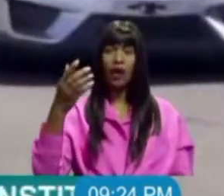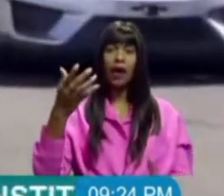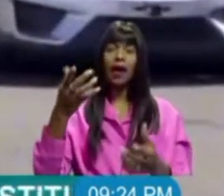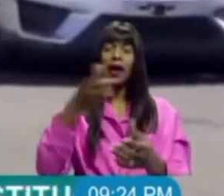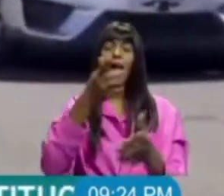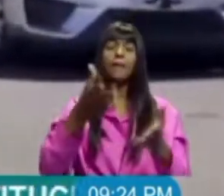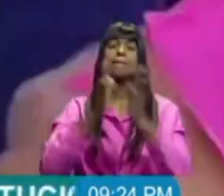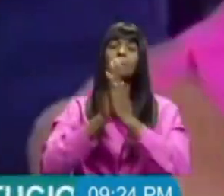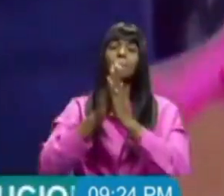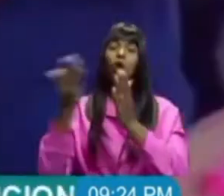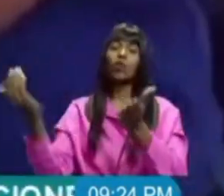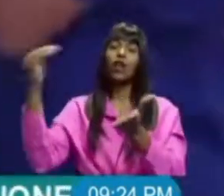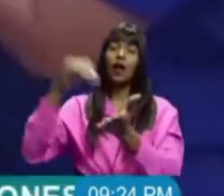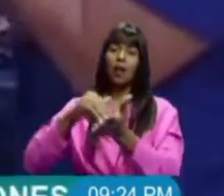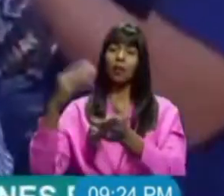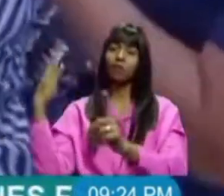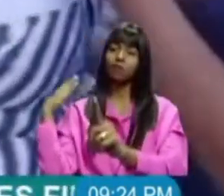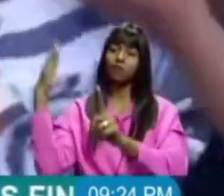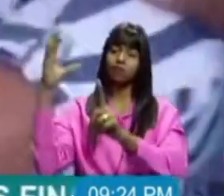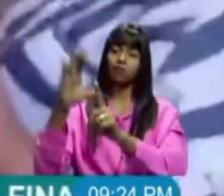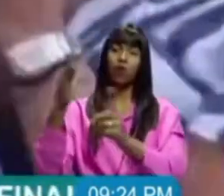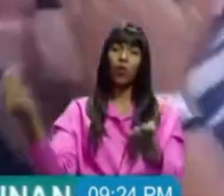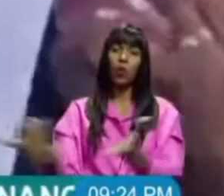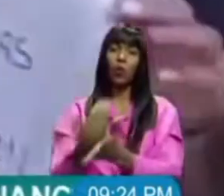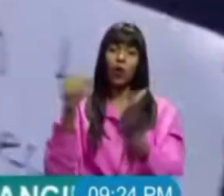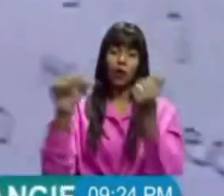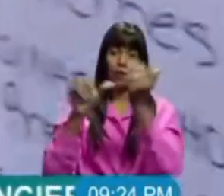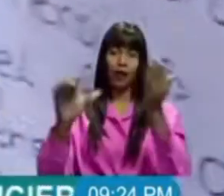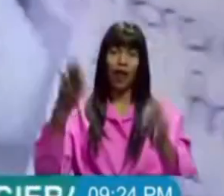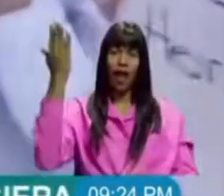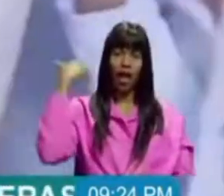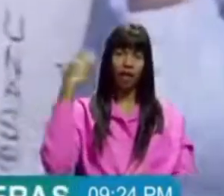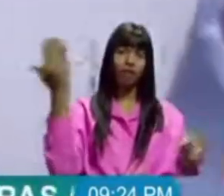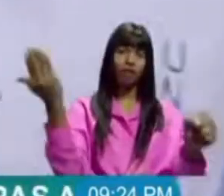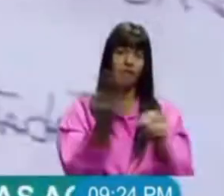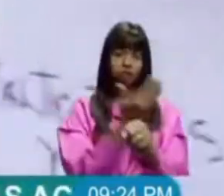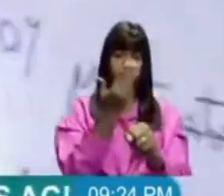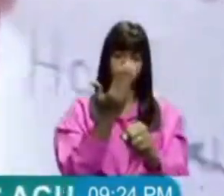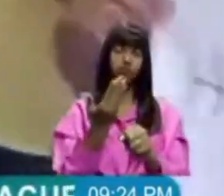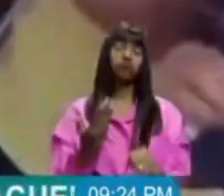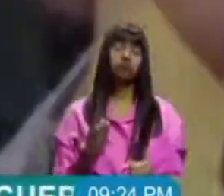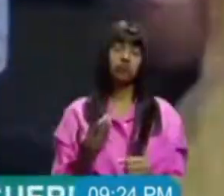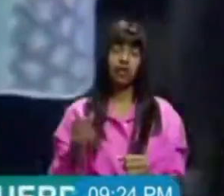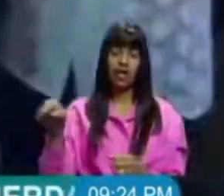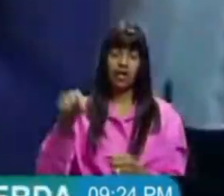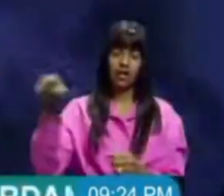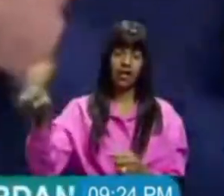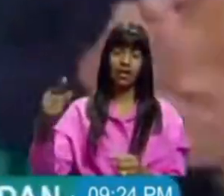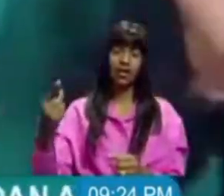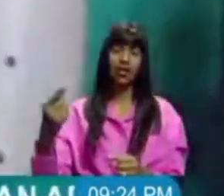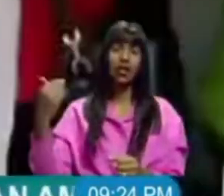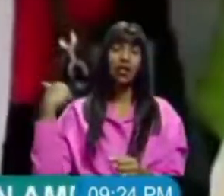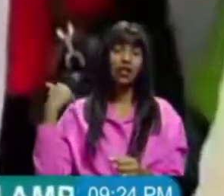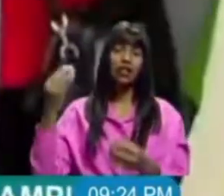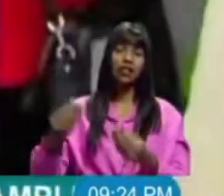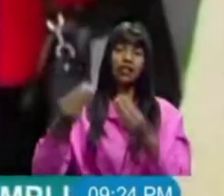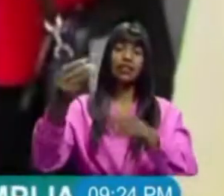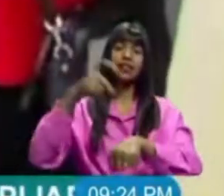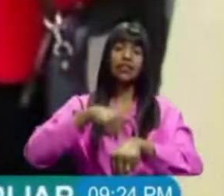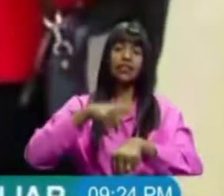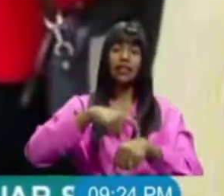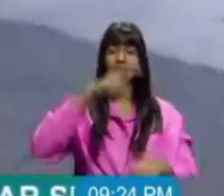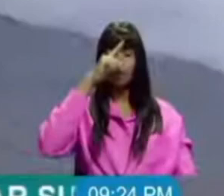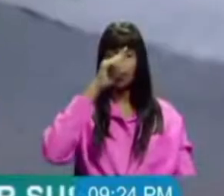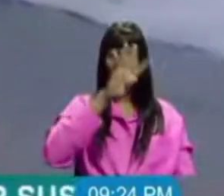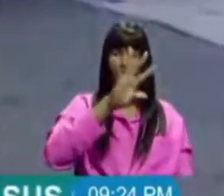enfermera Melania Pérez, conocida como Shakira, quien fue suspendida hace varios días. Estos han otorgado un plazo de 48